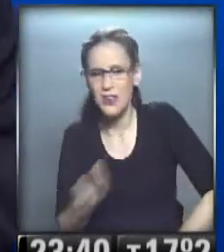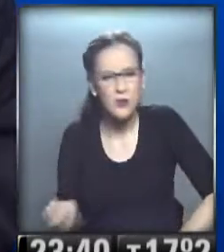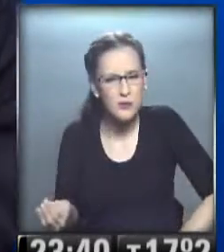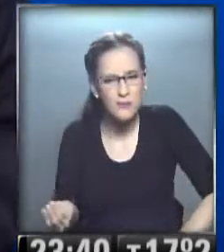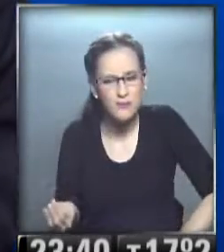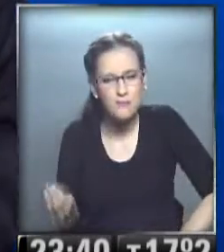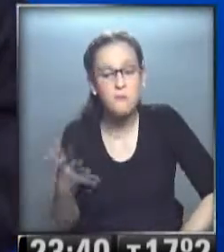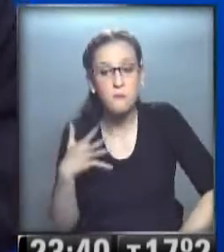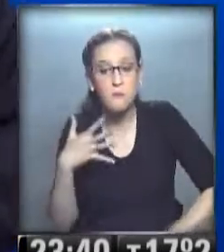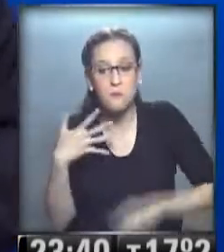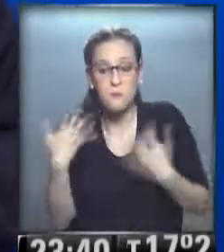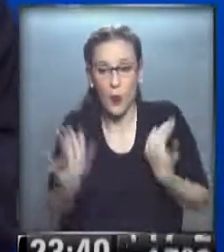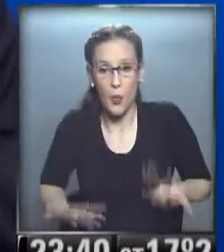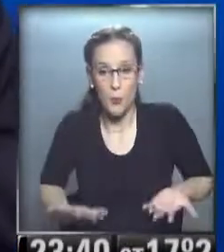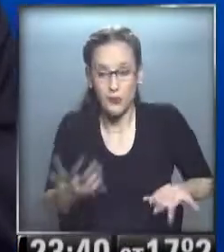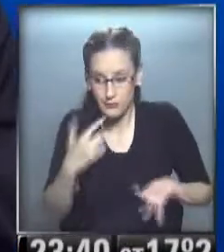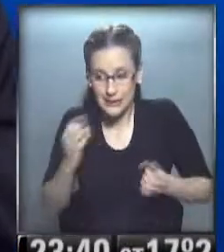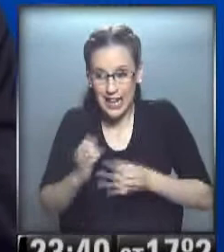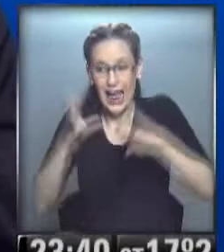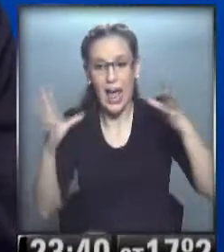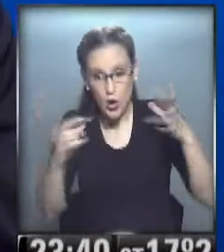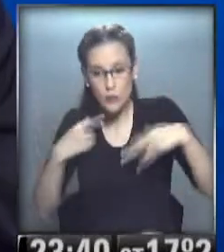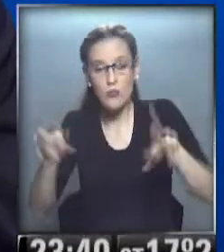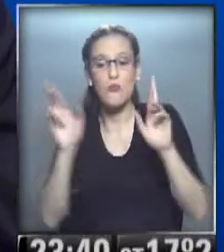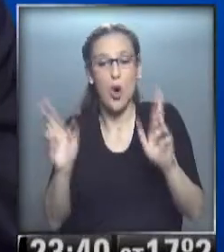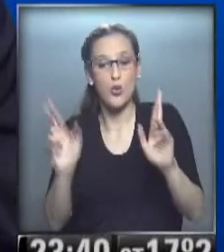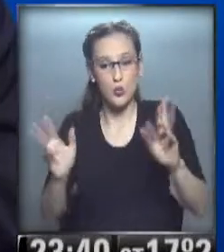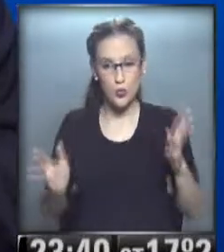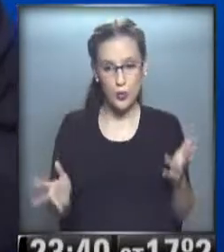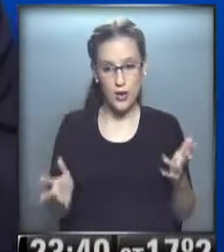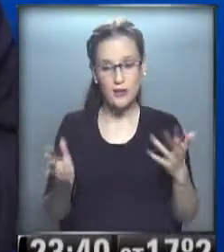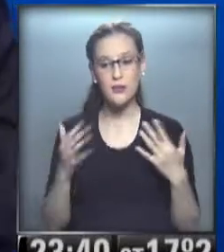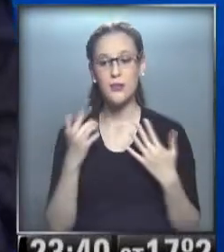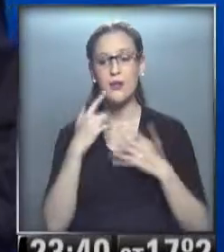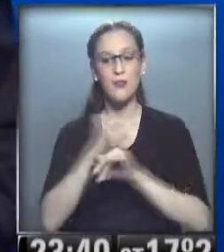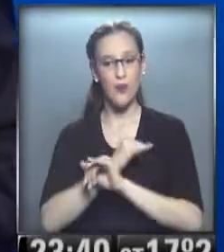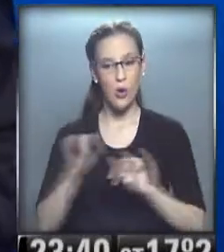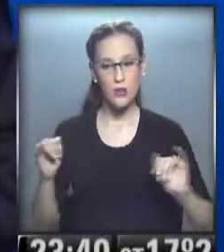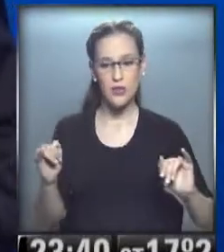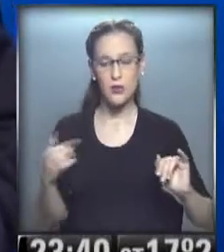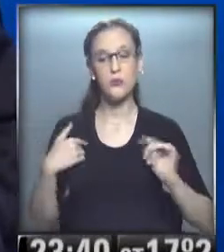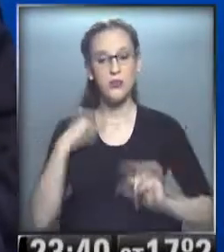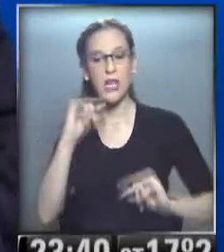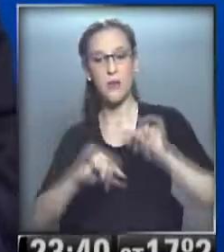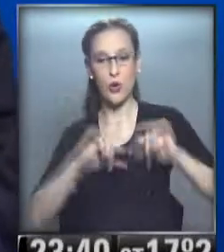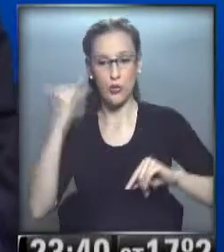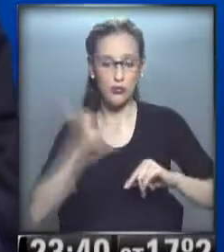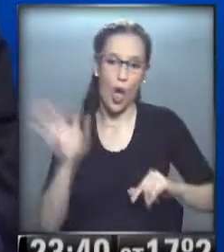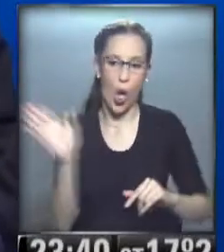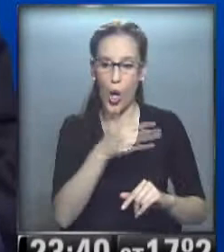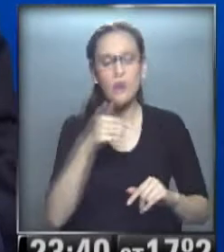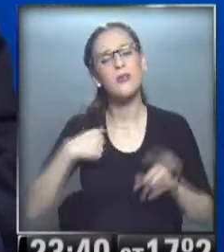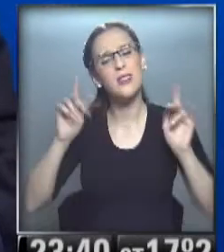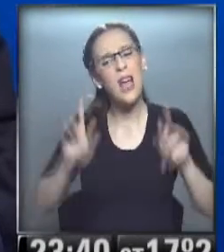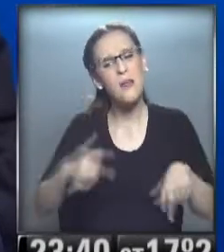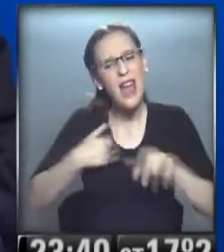y salió. Luego, por suerte, pudo retomar la información y allí empezó a repercutir. Esto se suma a los anuncios que se